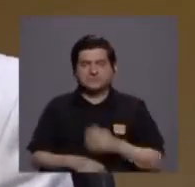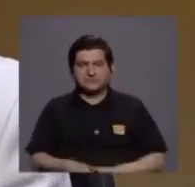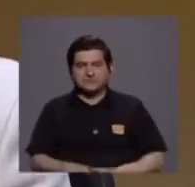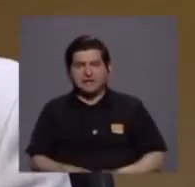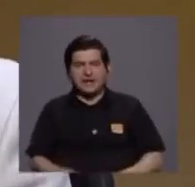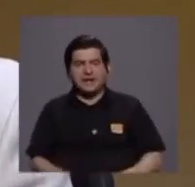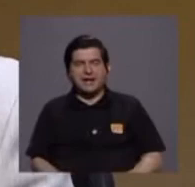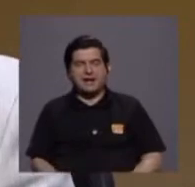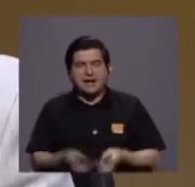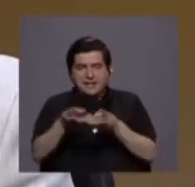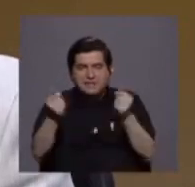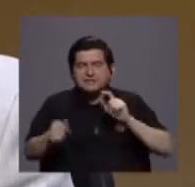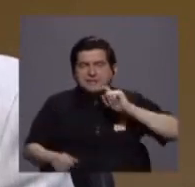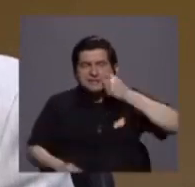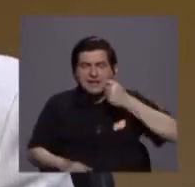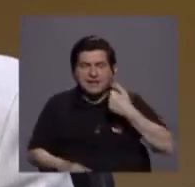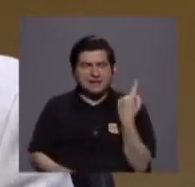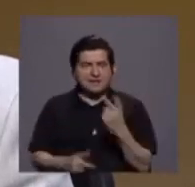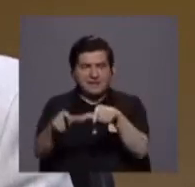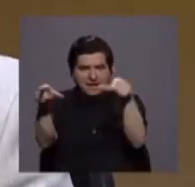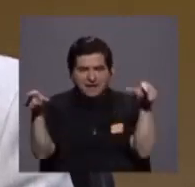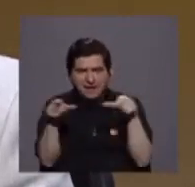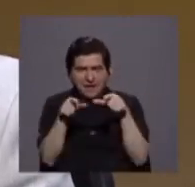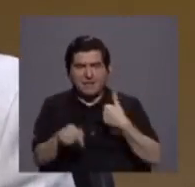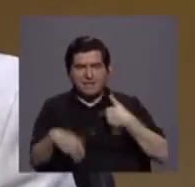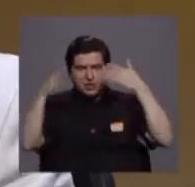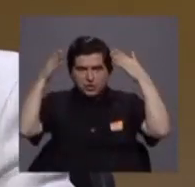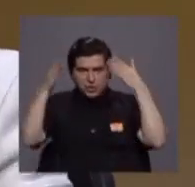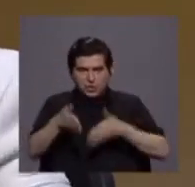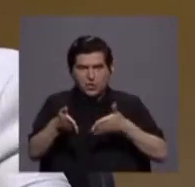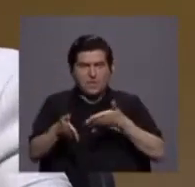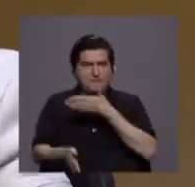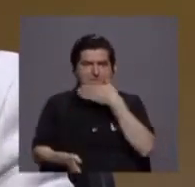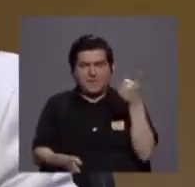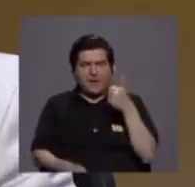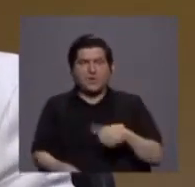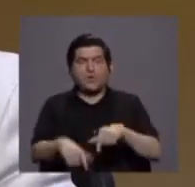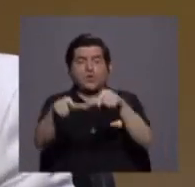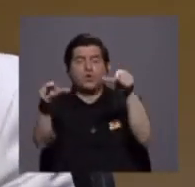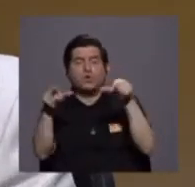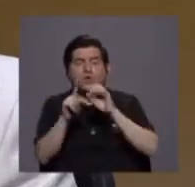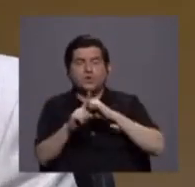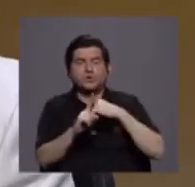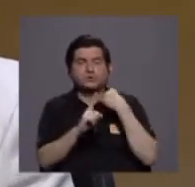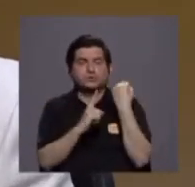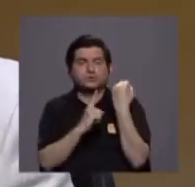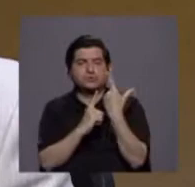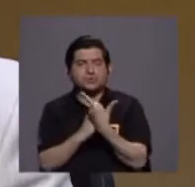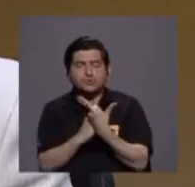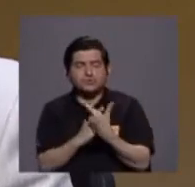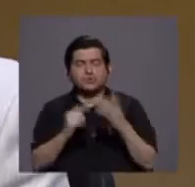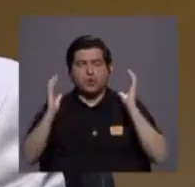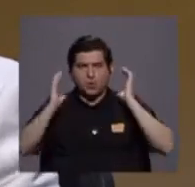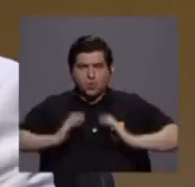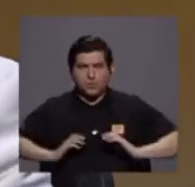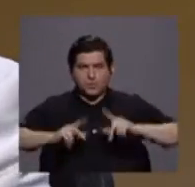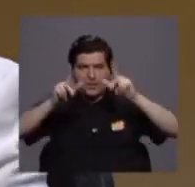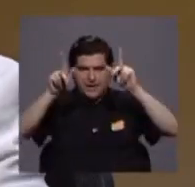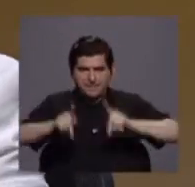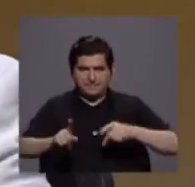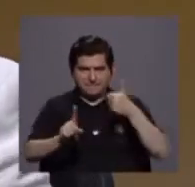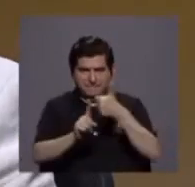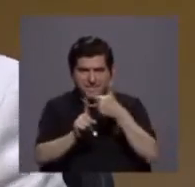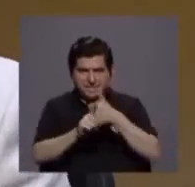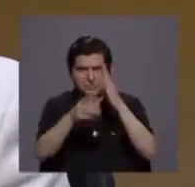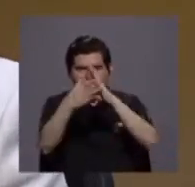los lugares, y centrarme en la locación sociocorporal de las personas, cómo las personas